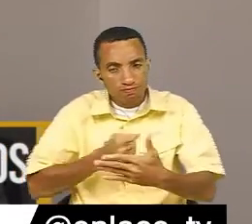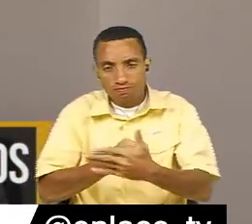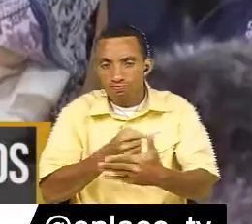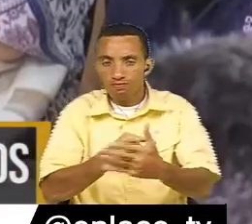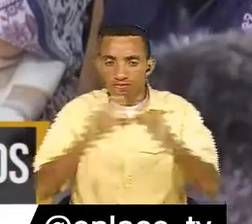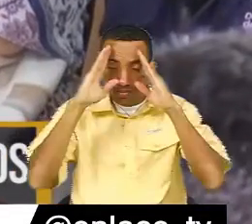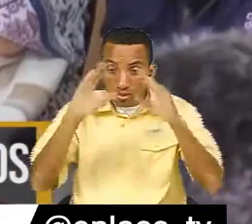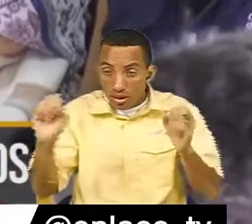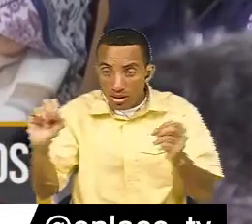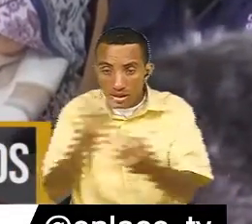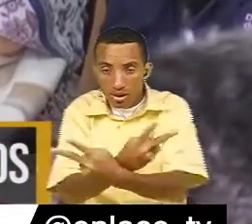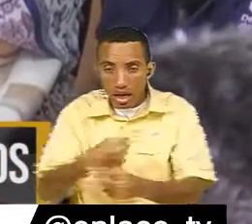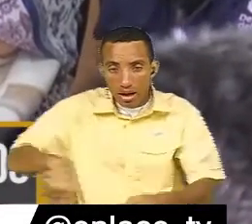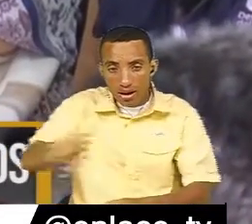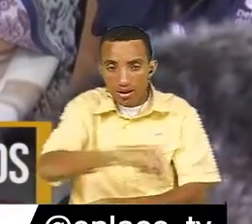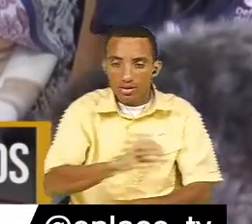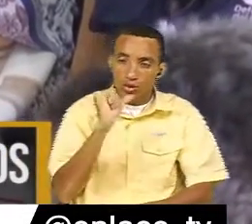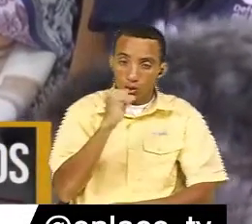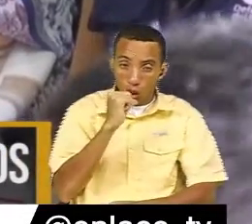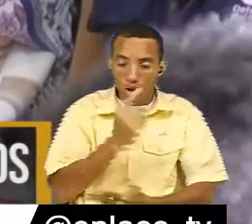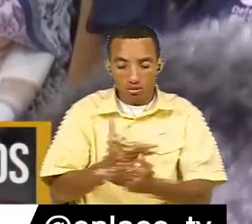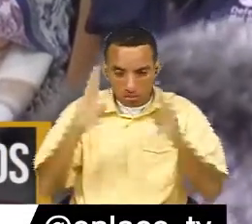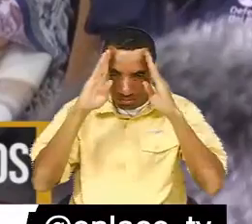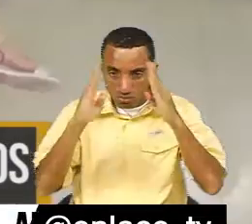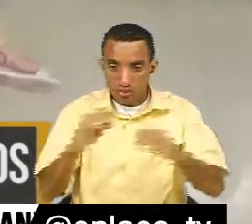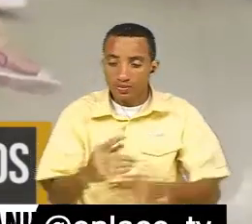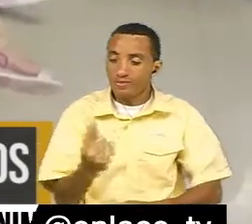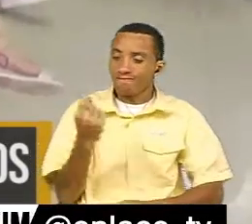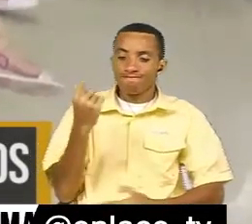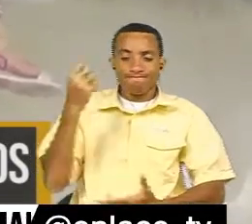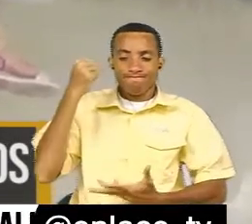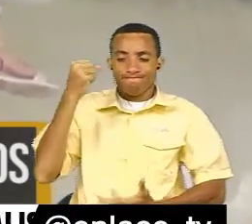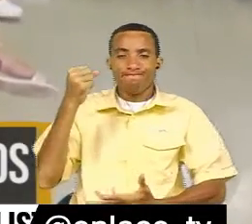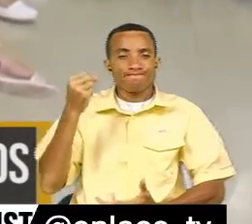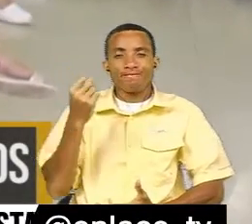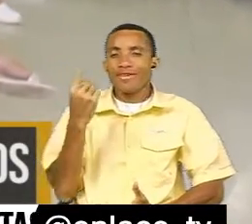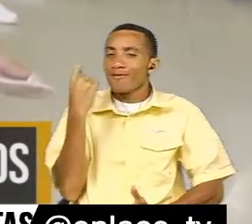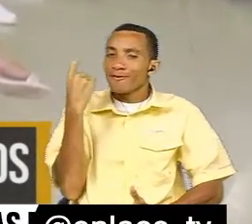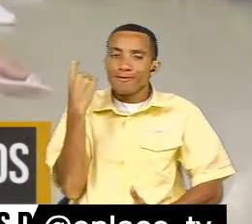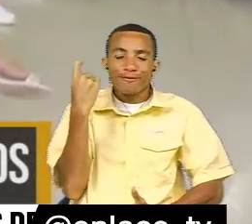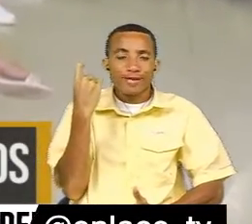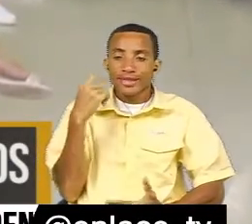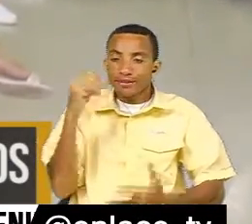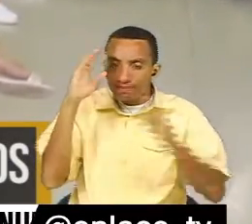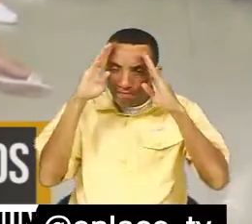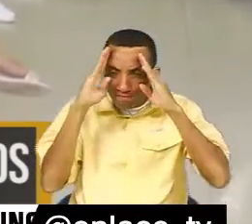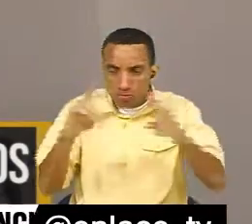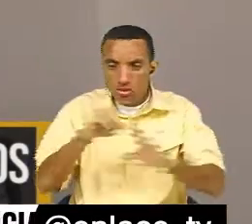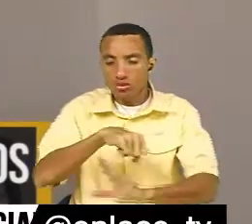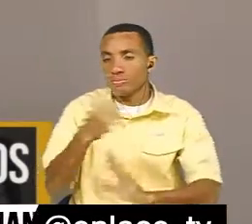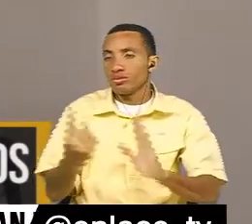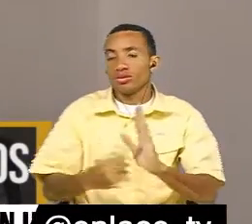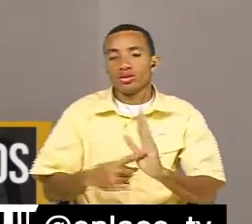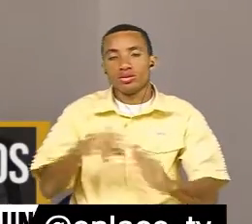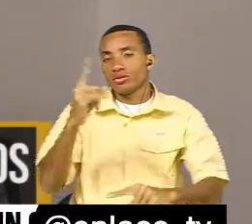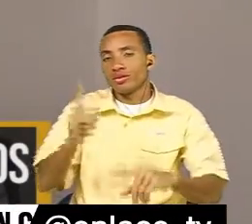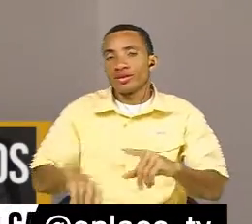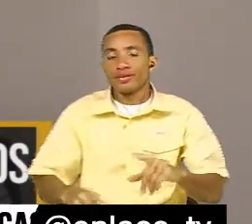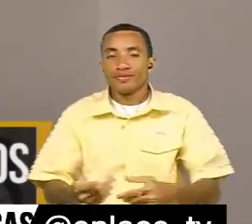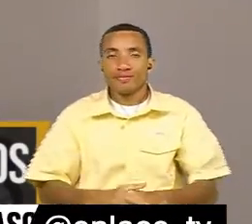a las víctimas. Echeverry mencionó que ante la falta de recursos no se puede suplir a cabalidad con la atención de esta población. Entonces